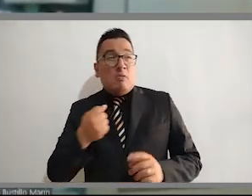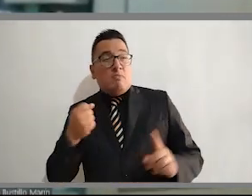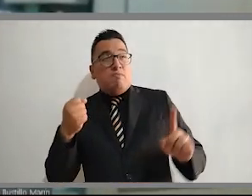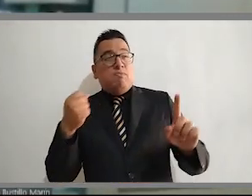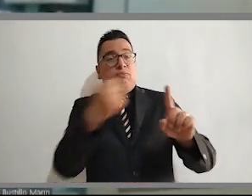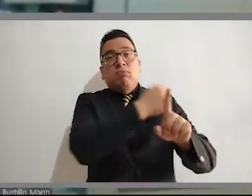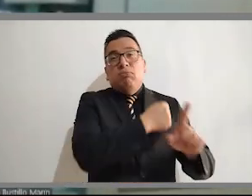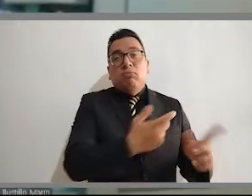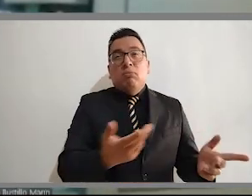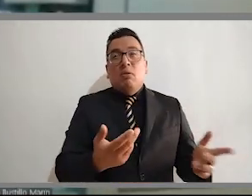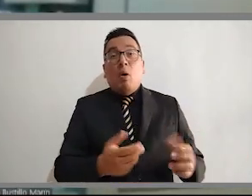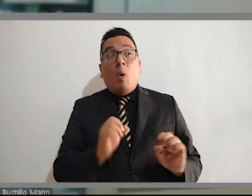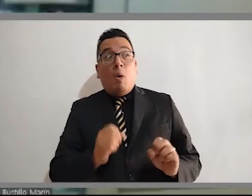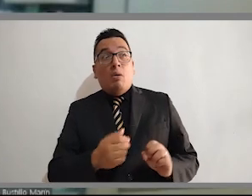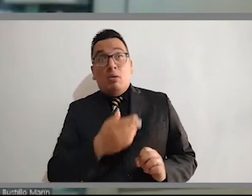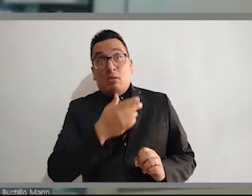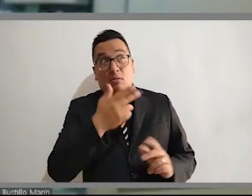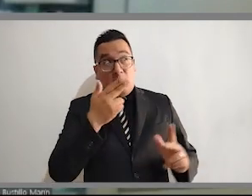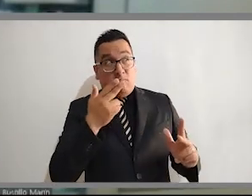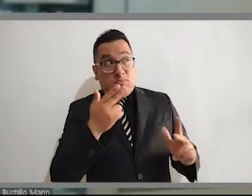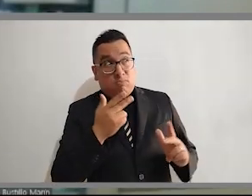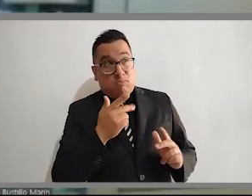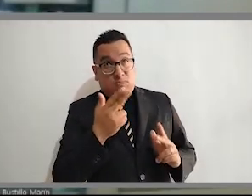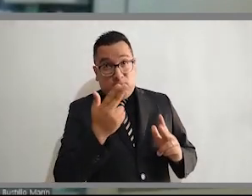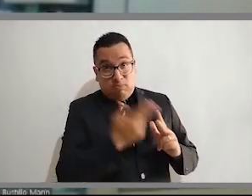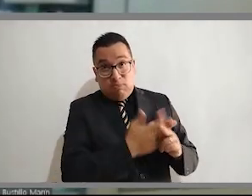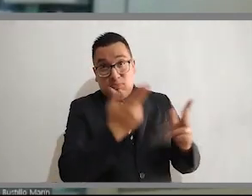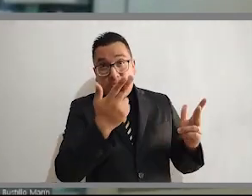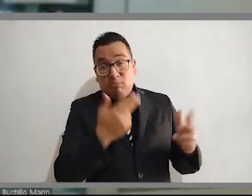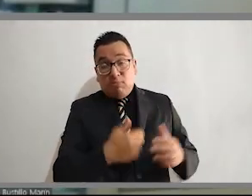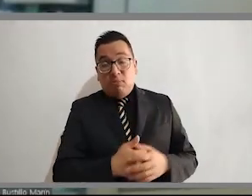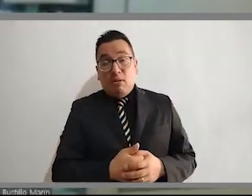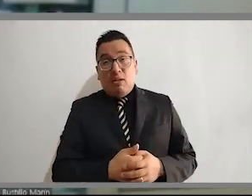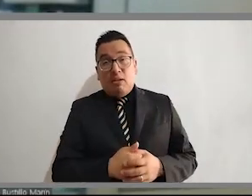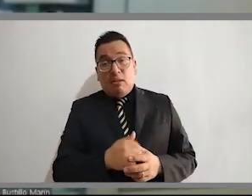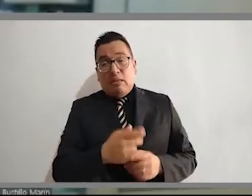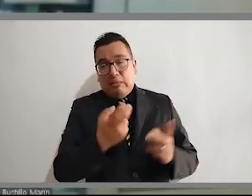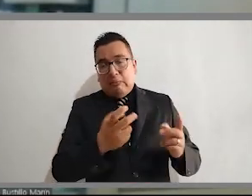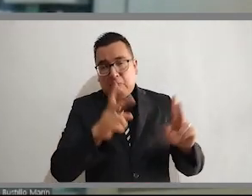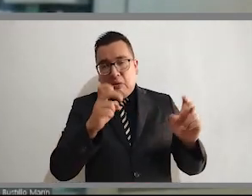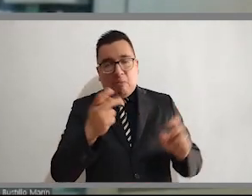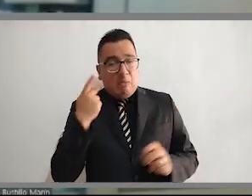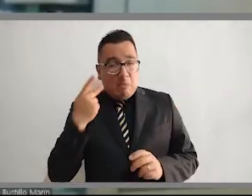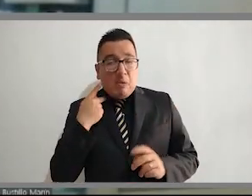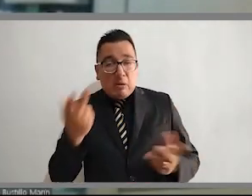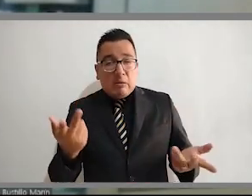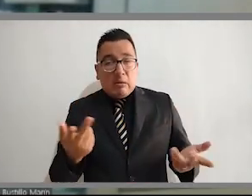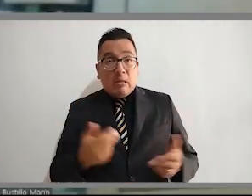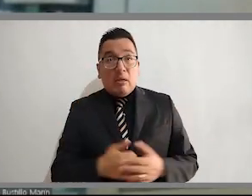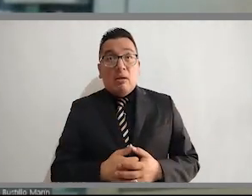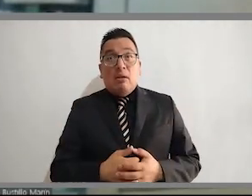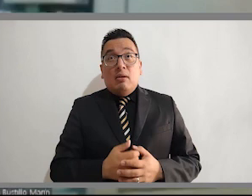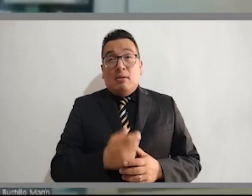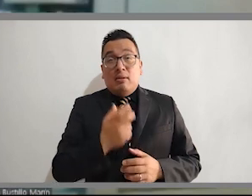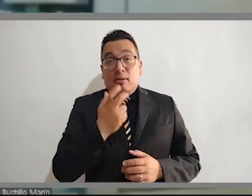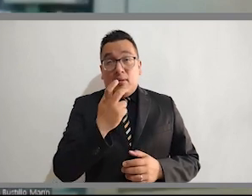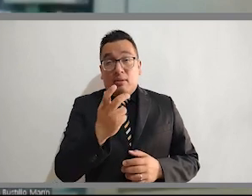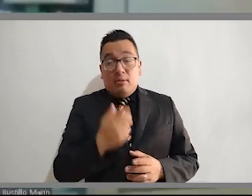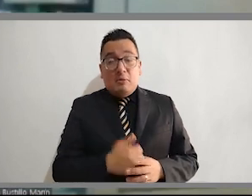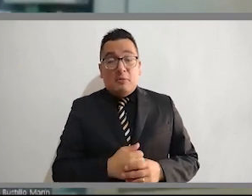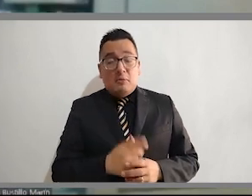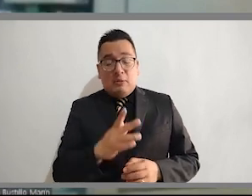ejemplo, ¿no? O cuando ha habido asesinatos también, ¿no? por política y que sobre todo a los hombres,